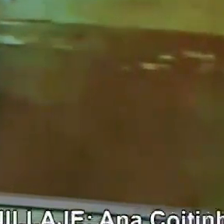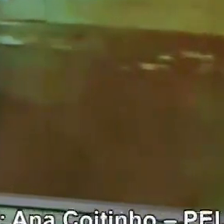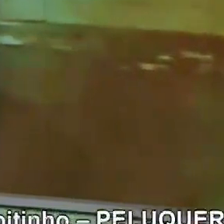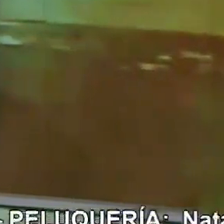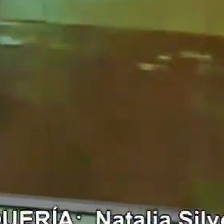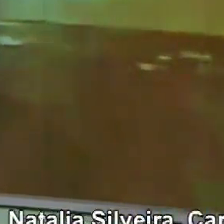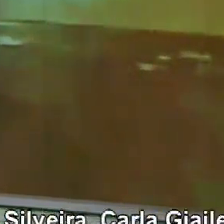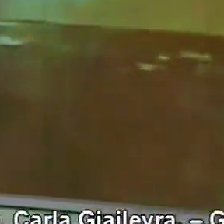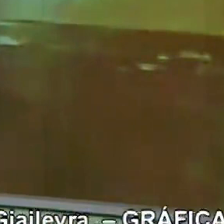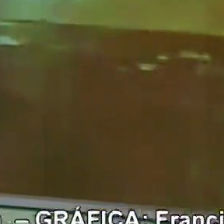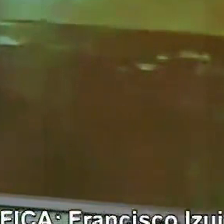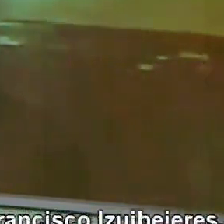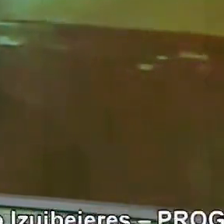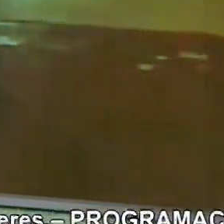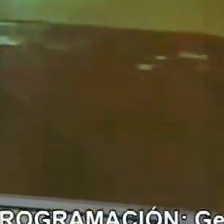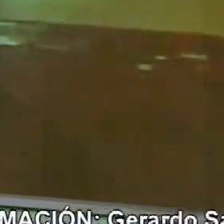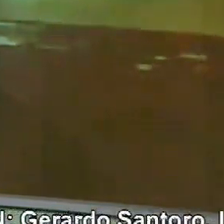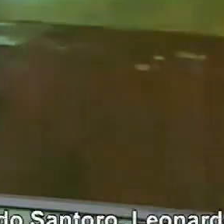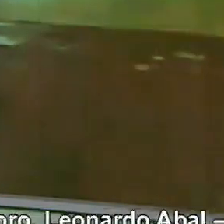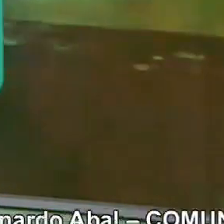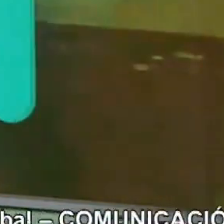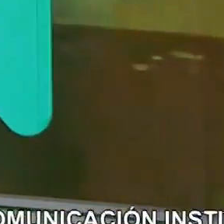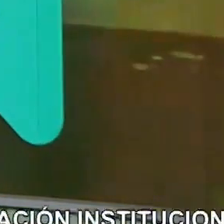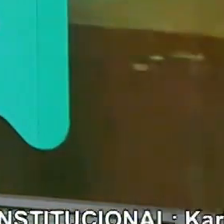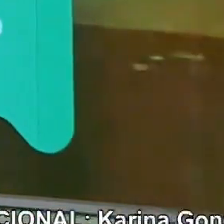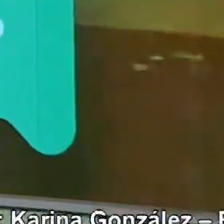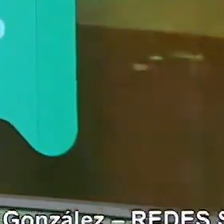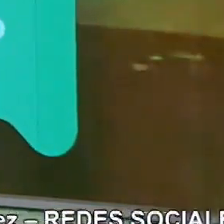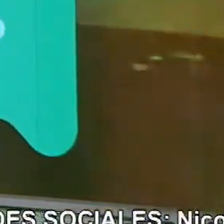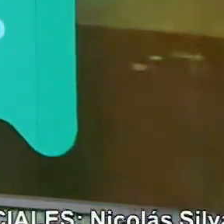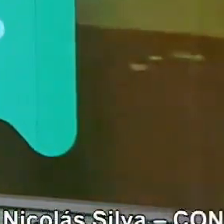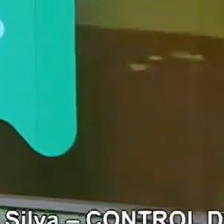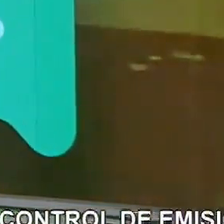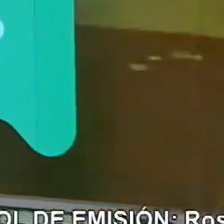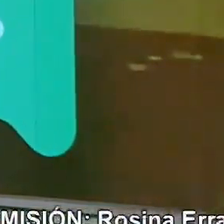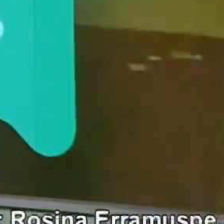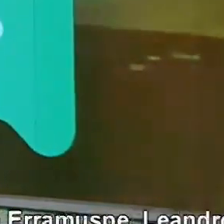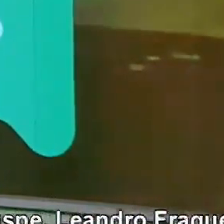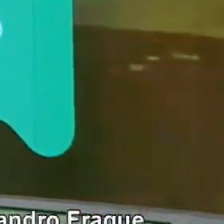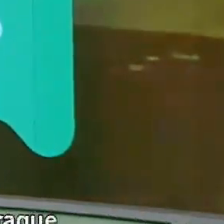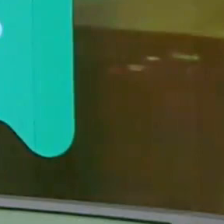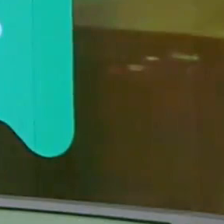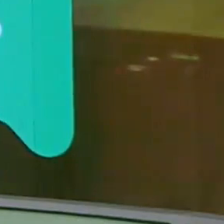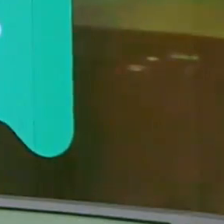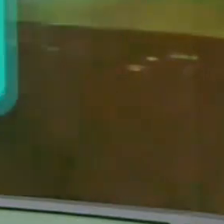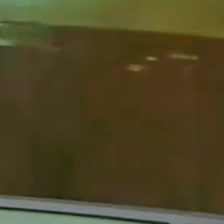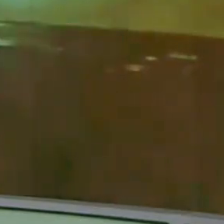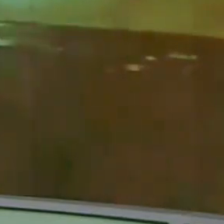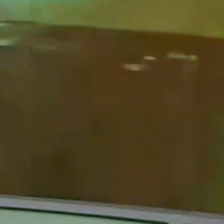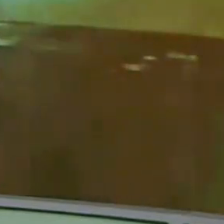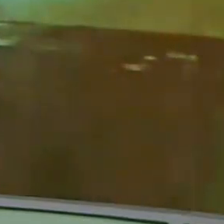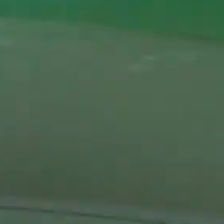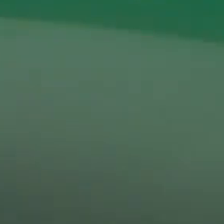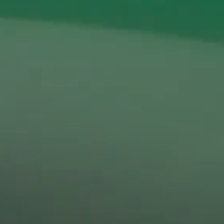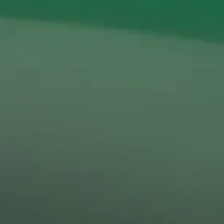cambio se mantiene igual en 17 y pasamos al lunes 6 de junio mínimas 7 grados máxima 16